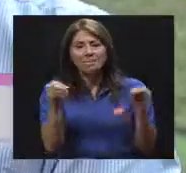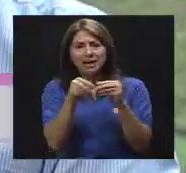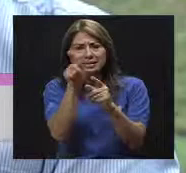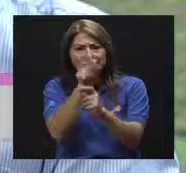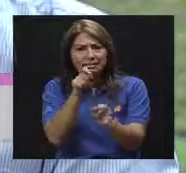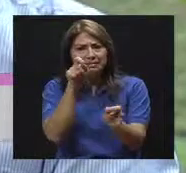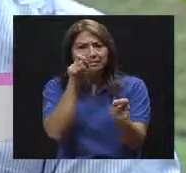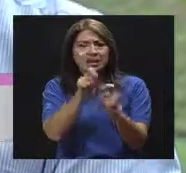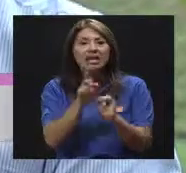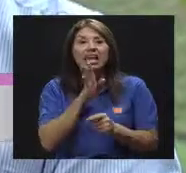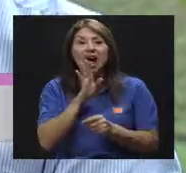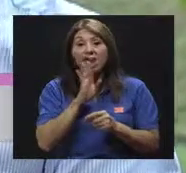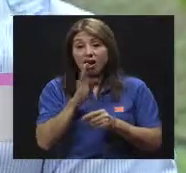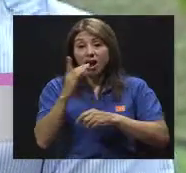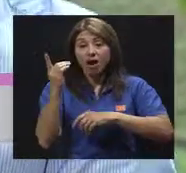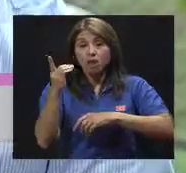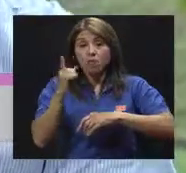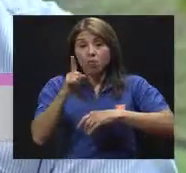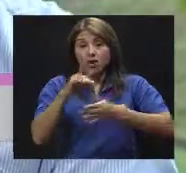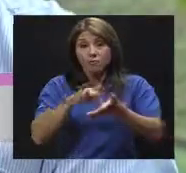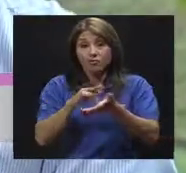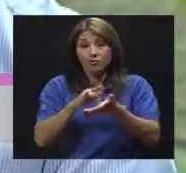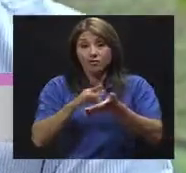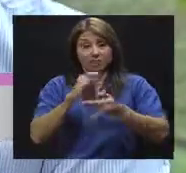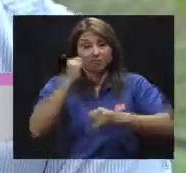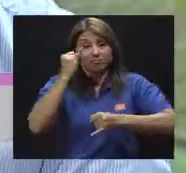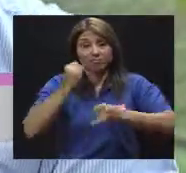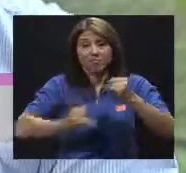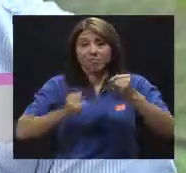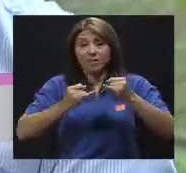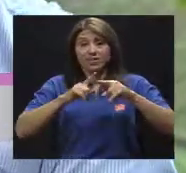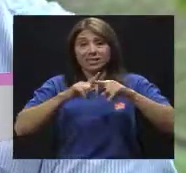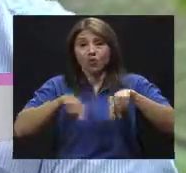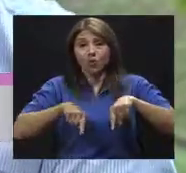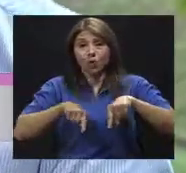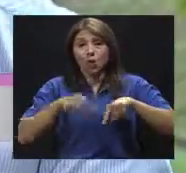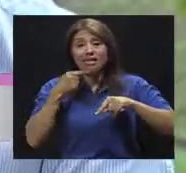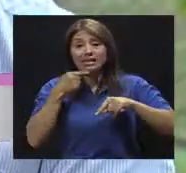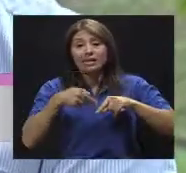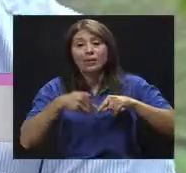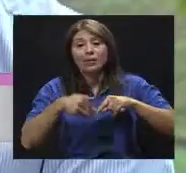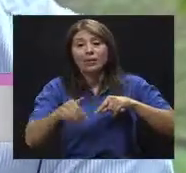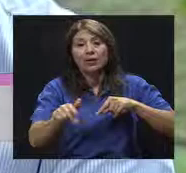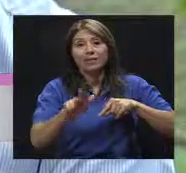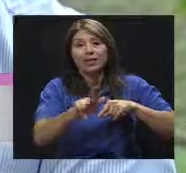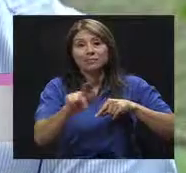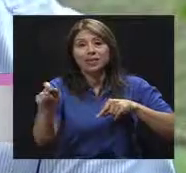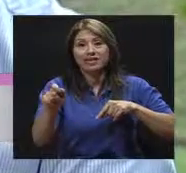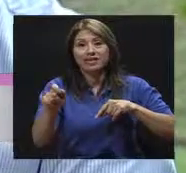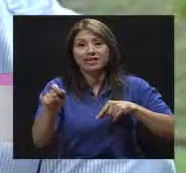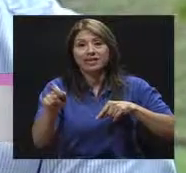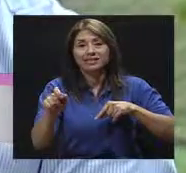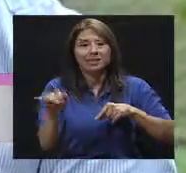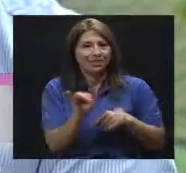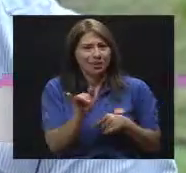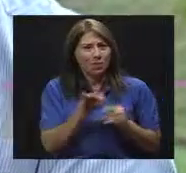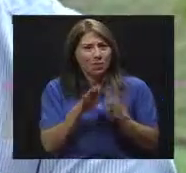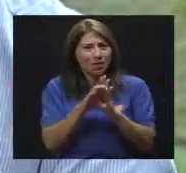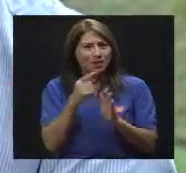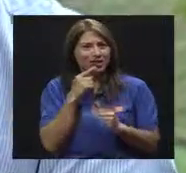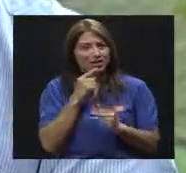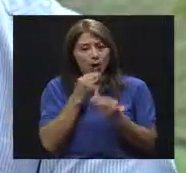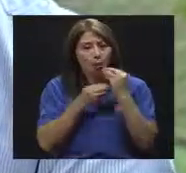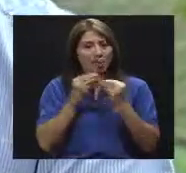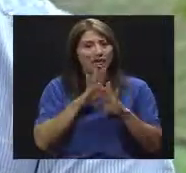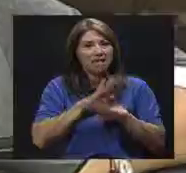esto de los famosos 3 meses. Es como los segundos cuando se cae un pedazo de comida. ¿Cuántos 5 segundos? Y si no pasan los 5 segundos, me los como. ¿Qué tan cierto tiene